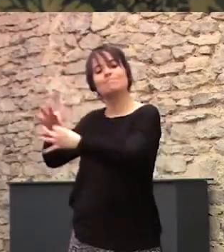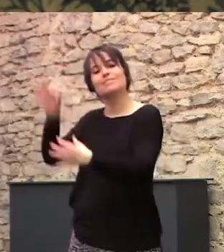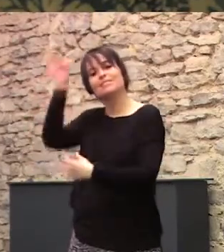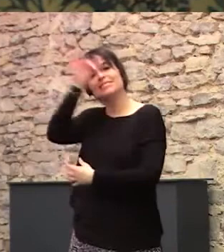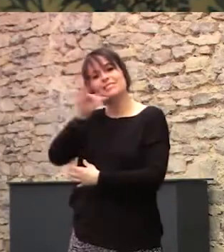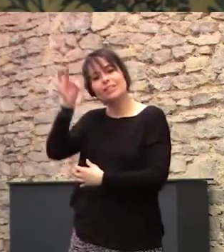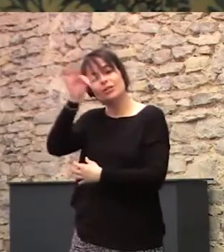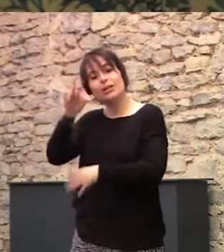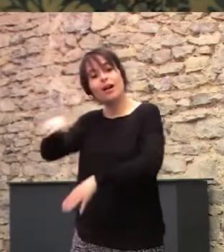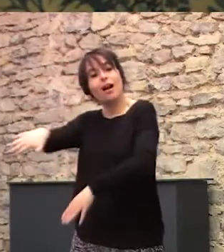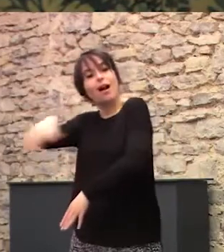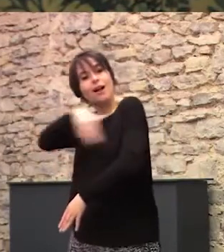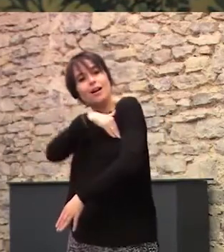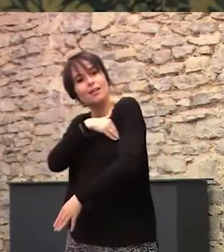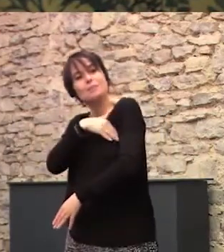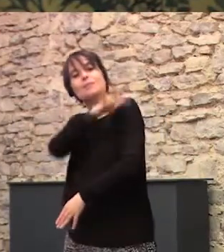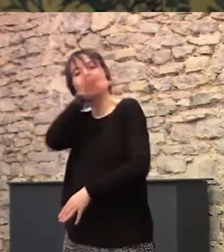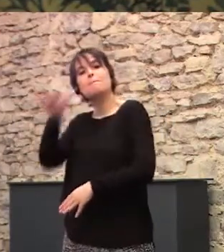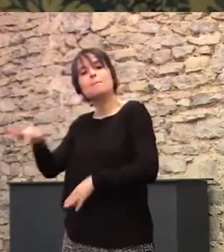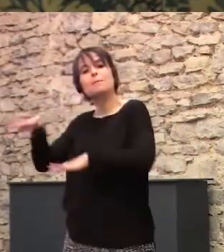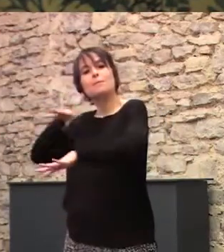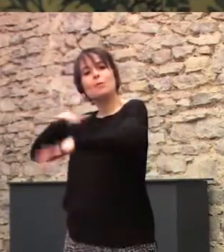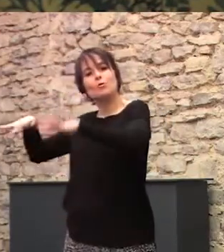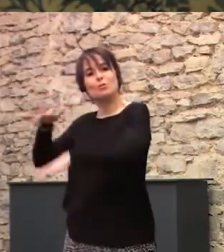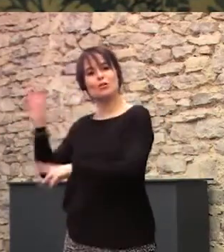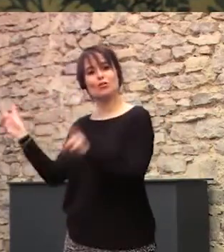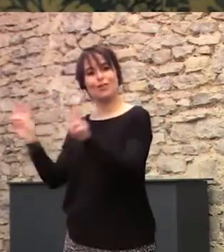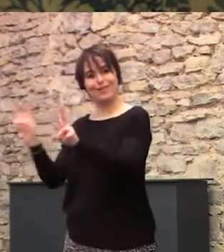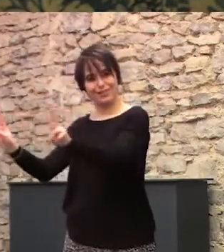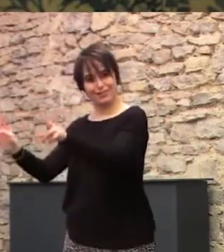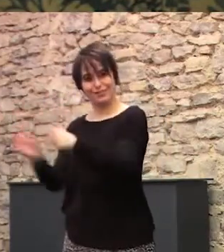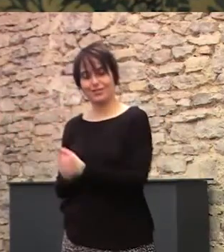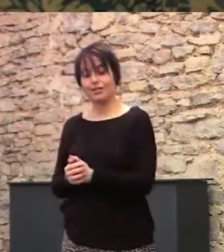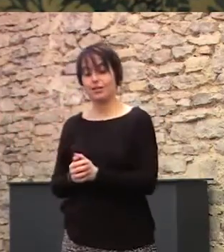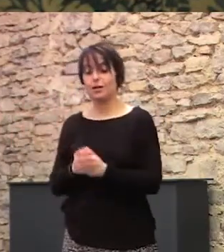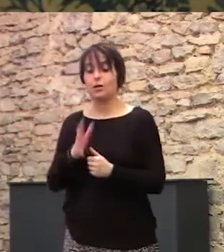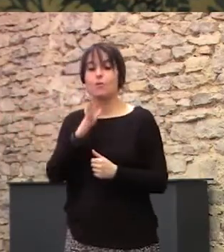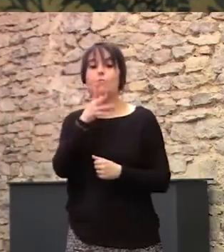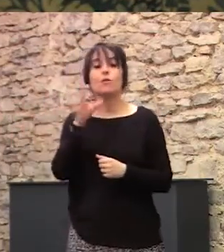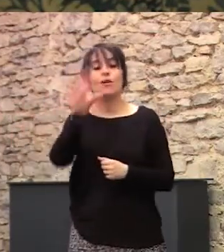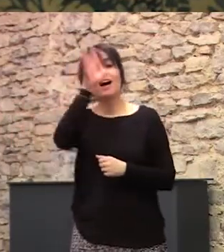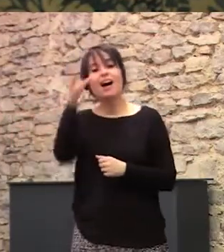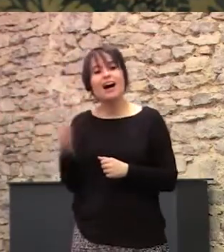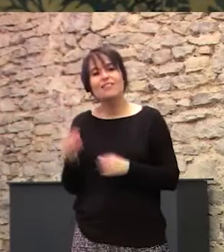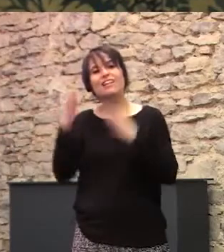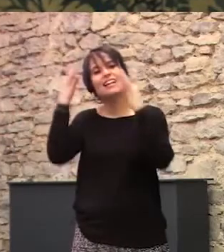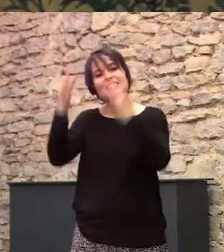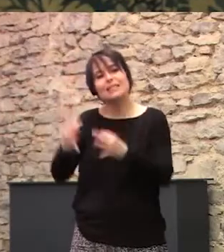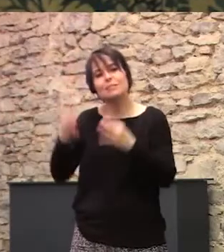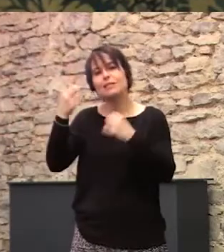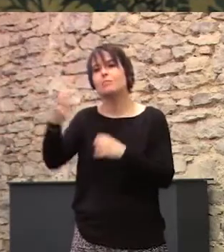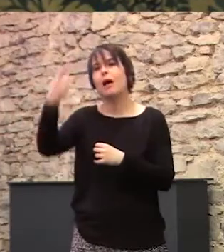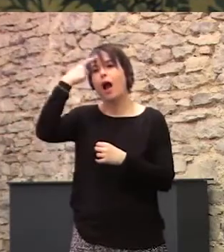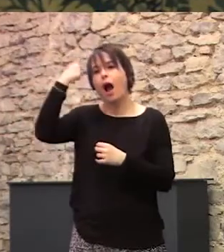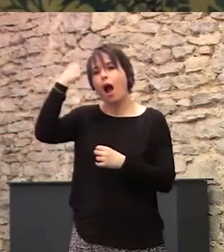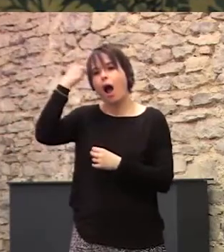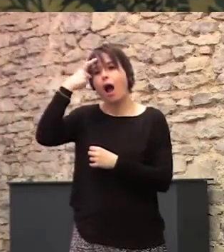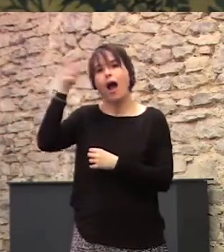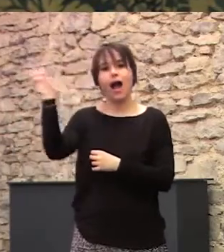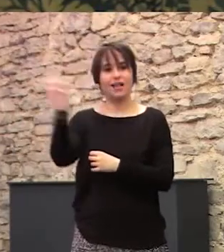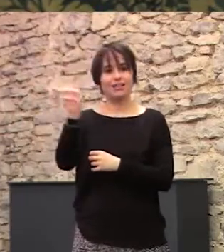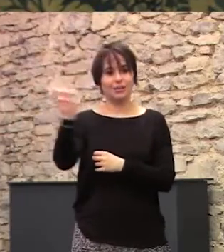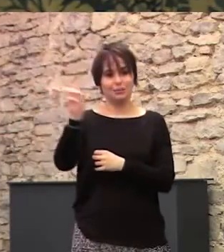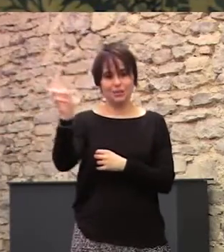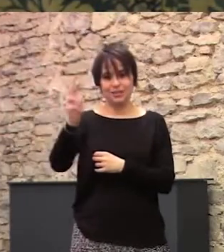las académicas y el movimiento activista, ¿no? De hecho, en África habla mucho de la intelectualidad activista, ¿no? De que